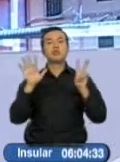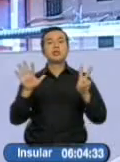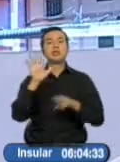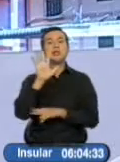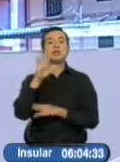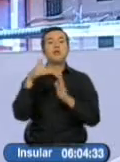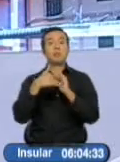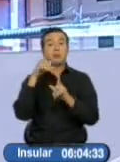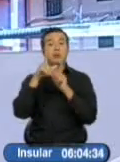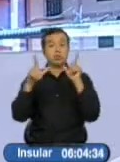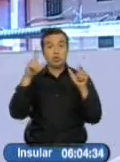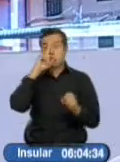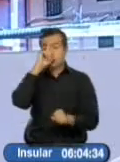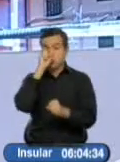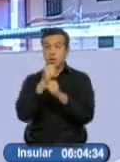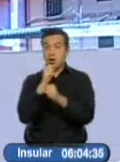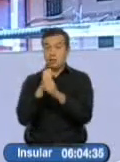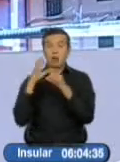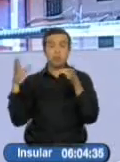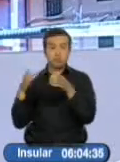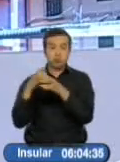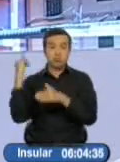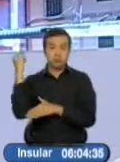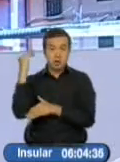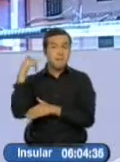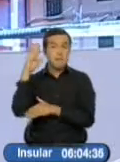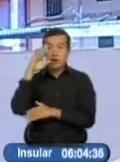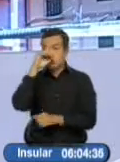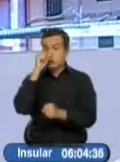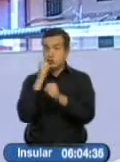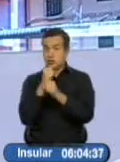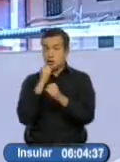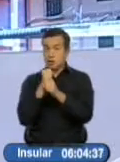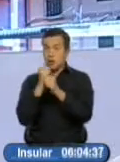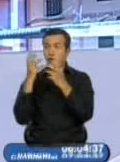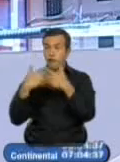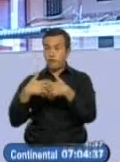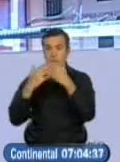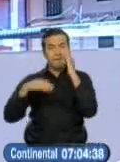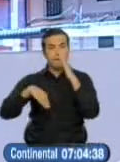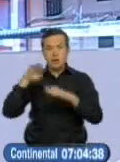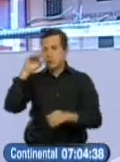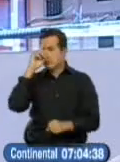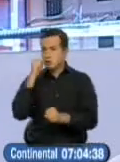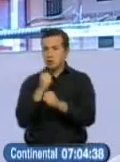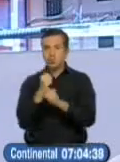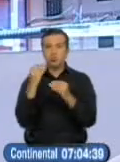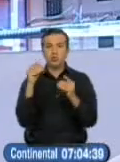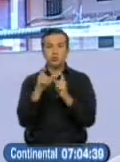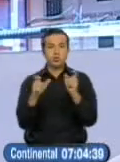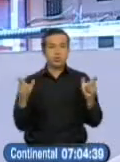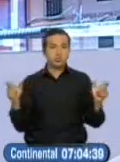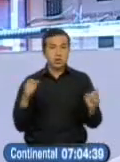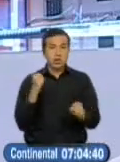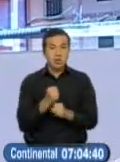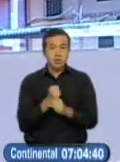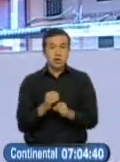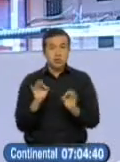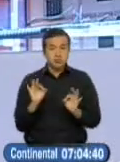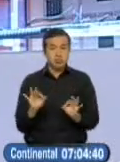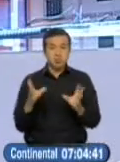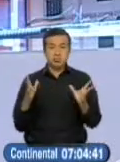directamente trabajando en el sector. Somos del sector que más emplea dentro de la manufactura. Pero muchos de ellos son empleos inadecuados, es decir,